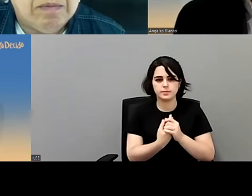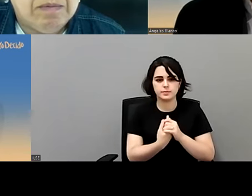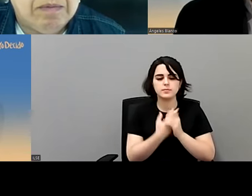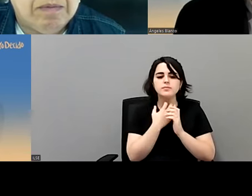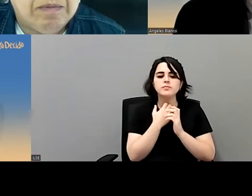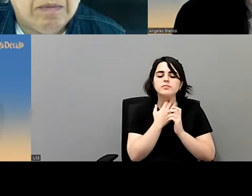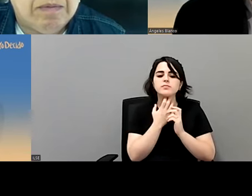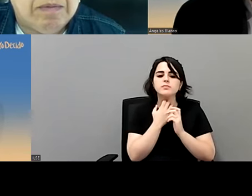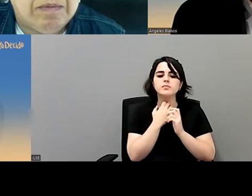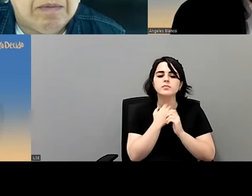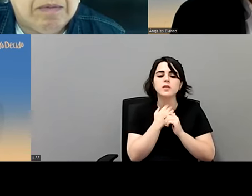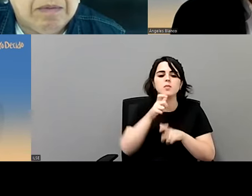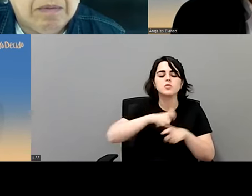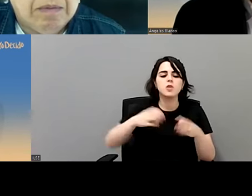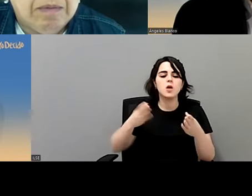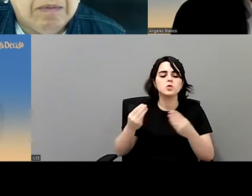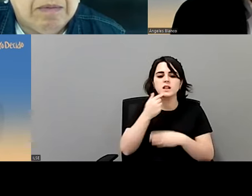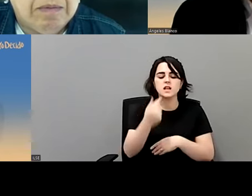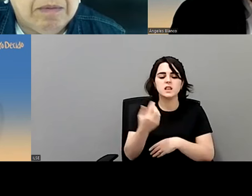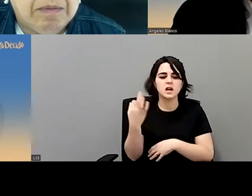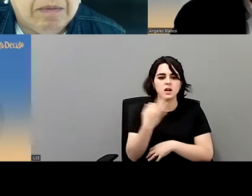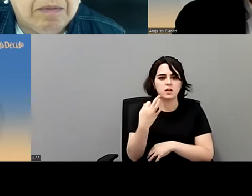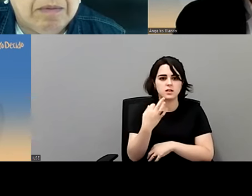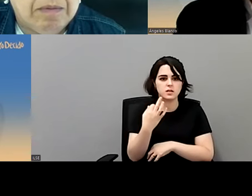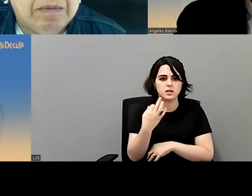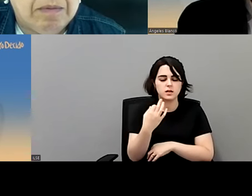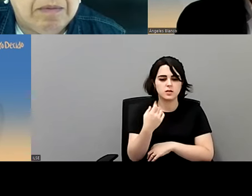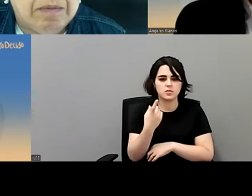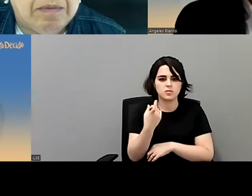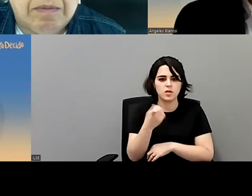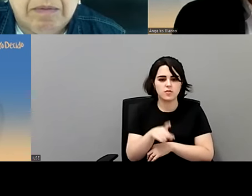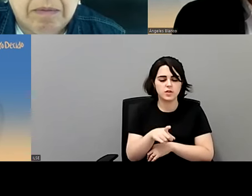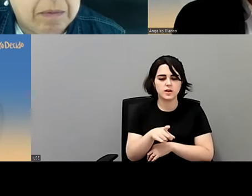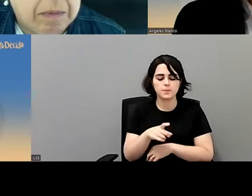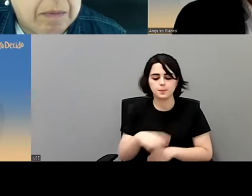hay mucha gente que dice, no se necesita